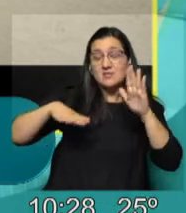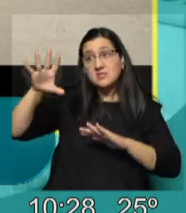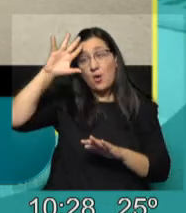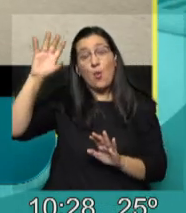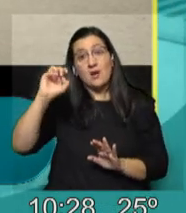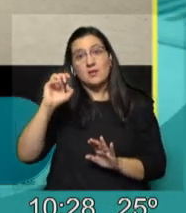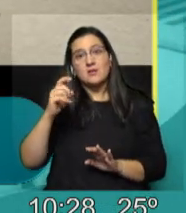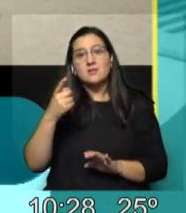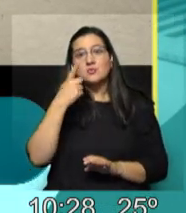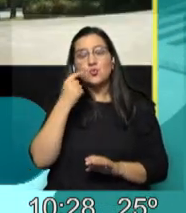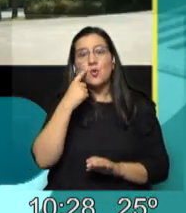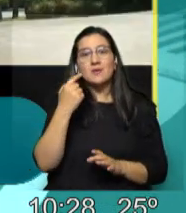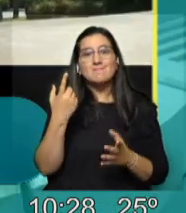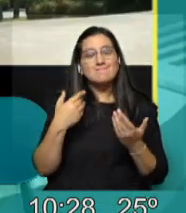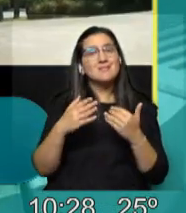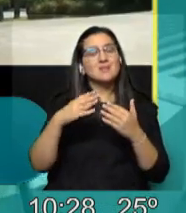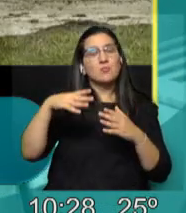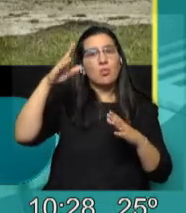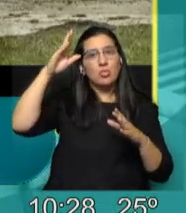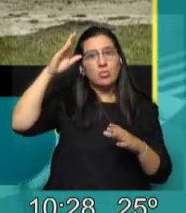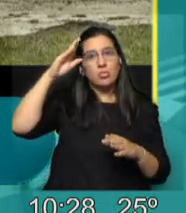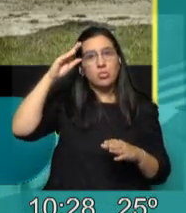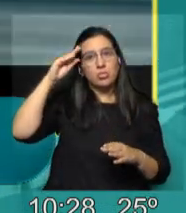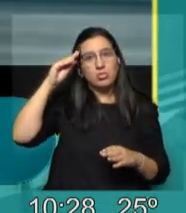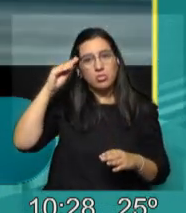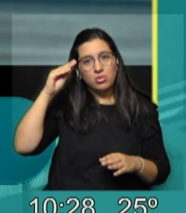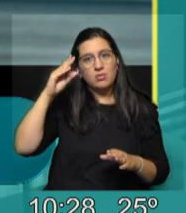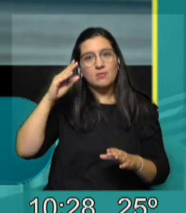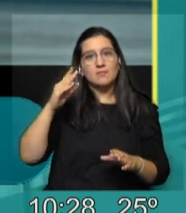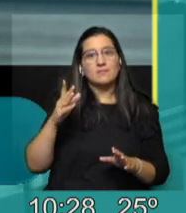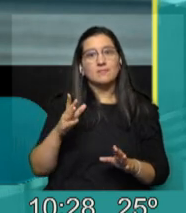Es un hombre que está entrando en un cierto deterioro cognitivo, sí.